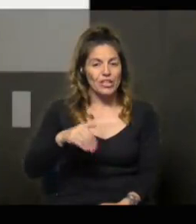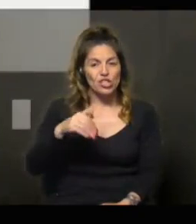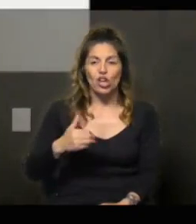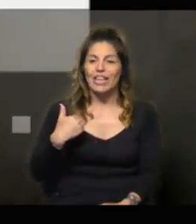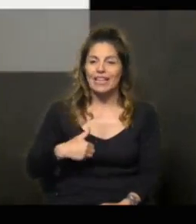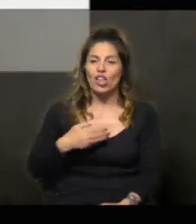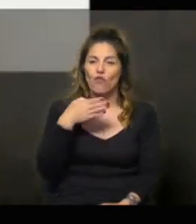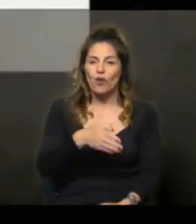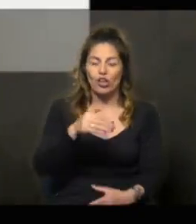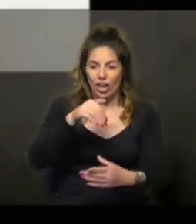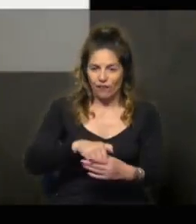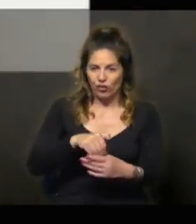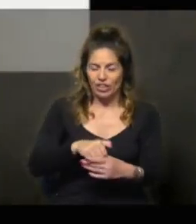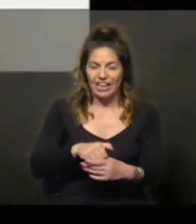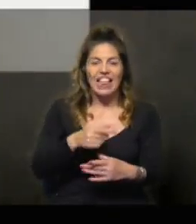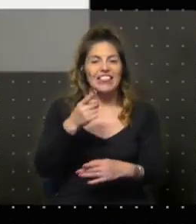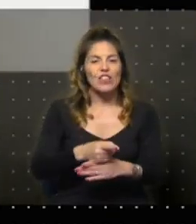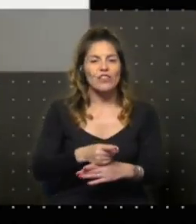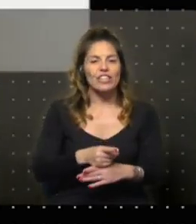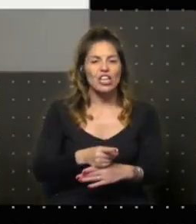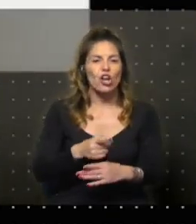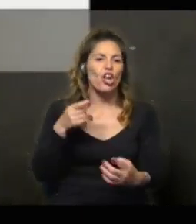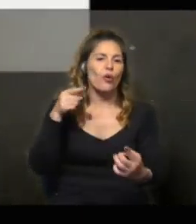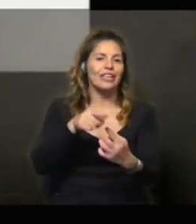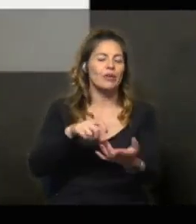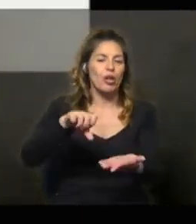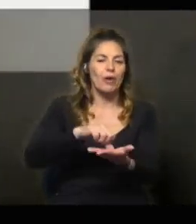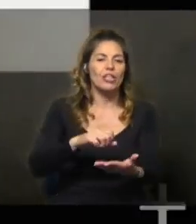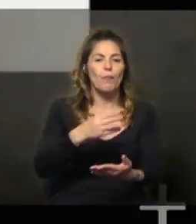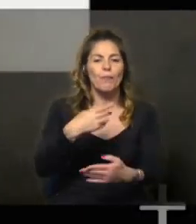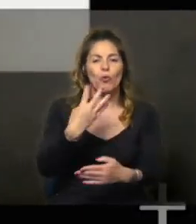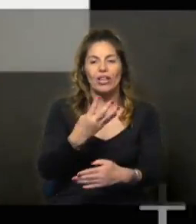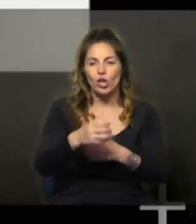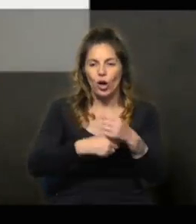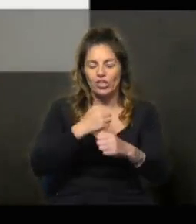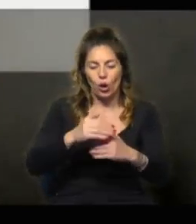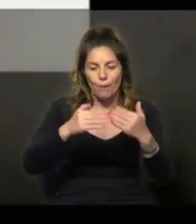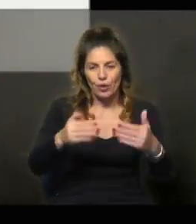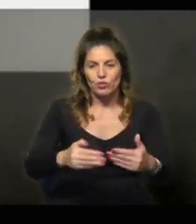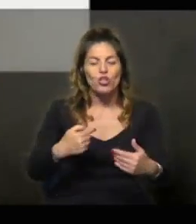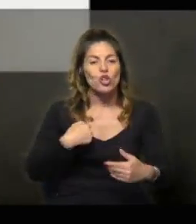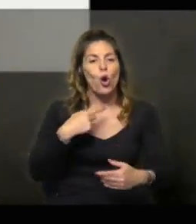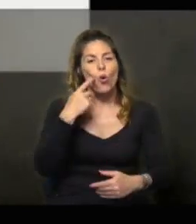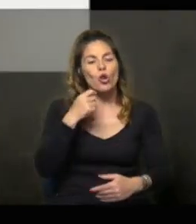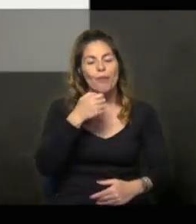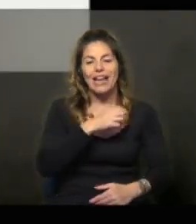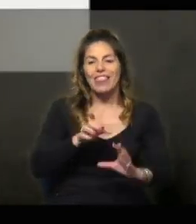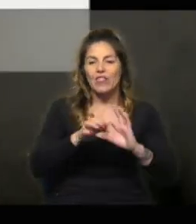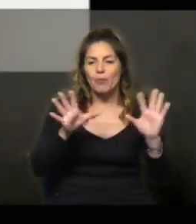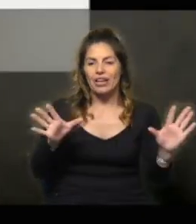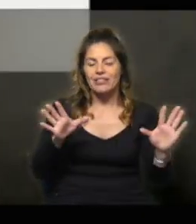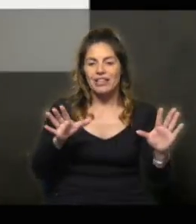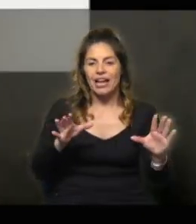argentinos concurrieron a votar y definieron el destino de la patria por los próximos 4 años soy un hombre de la democracia y nada valoro más que El